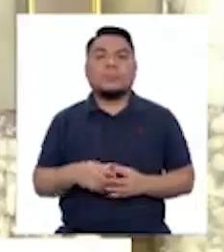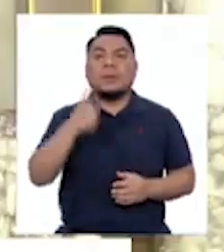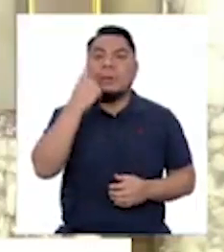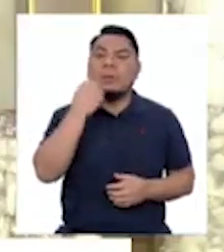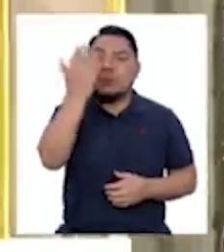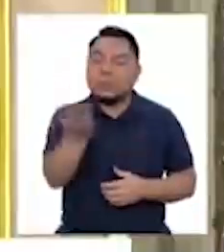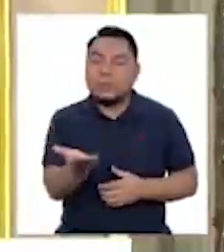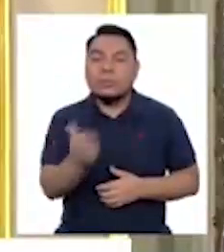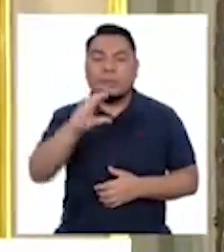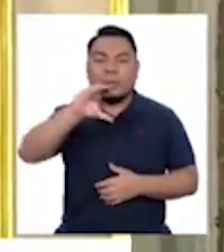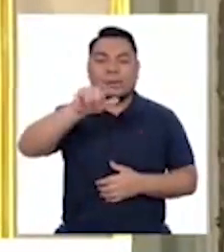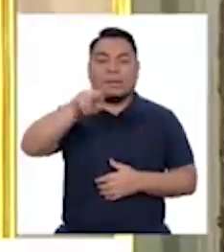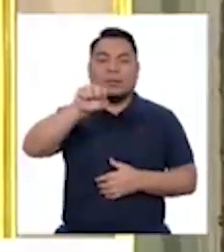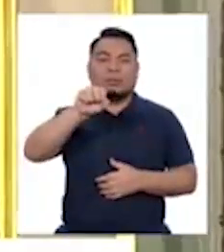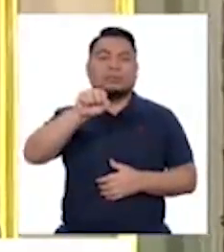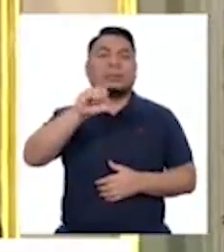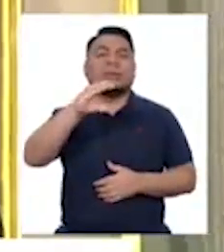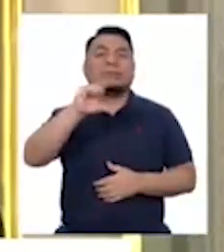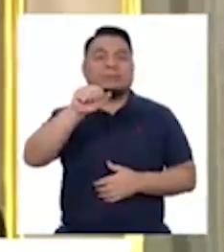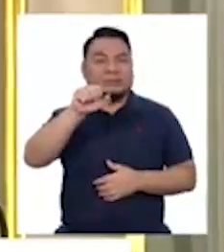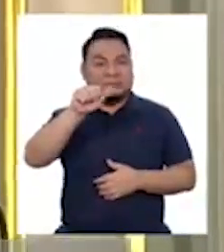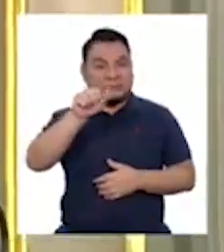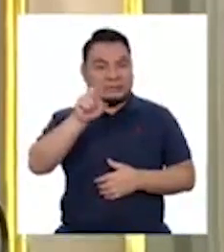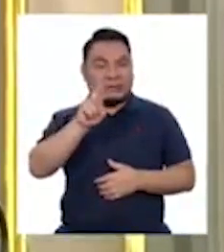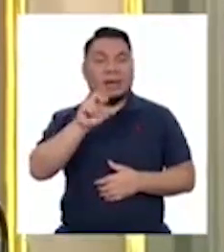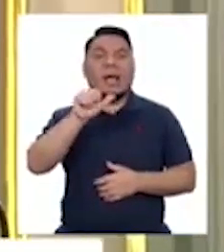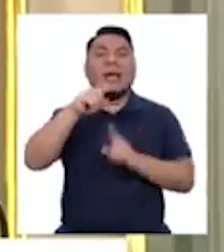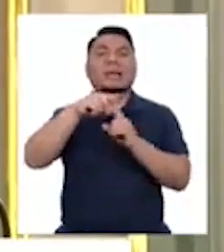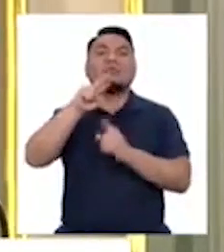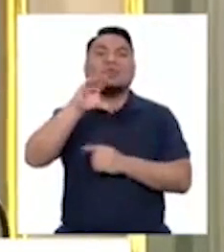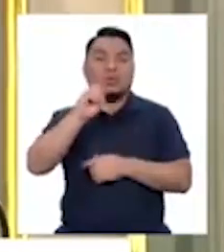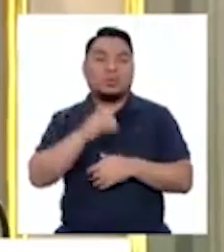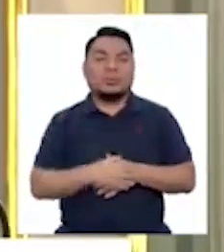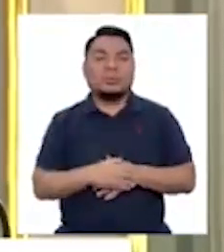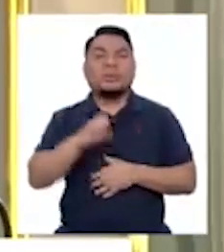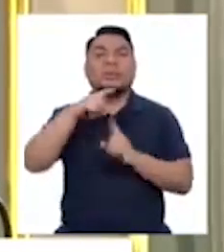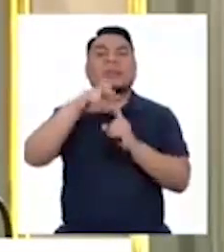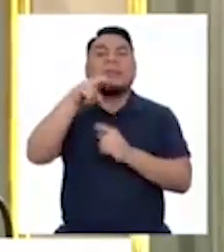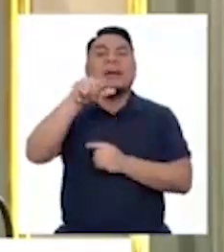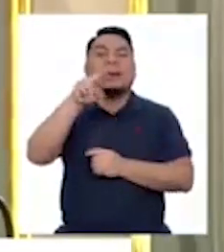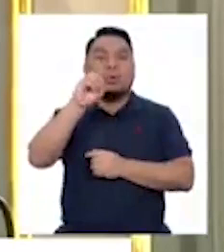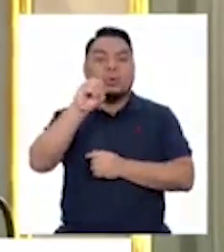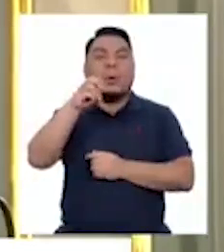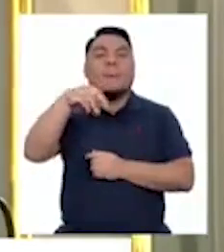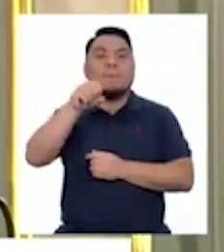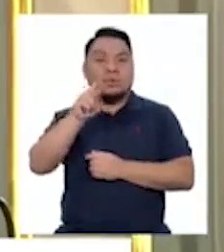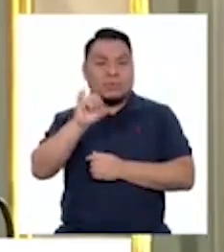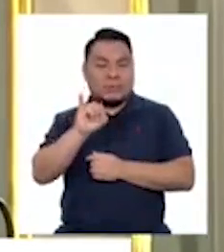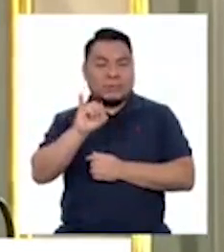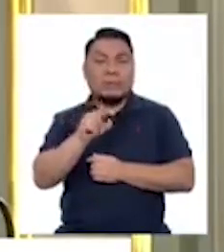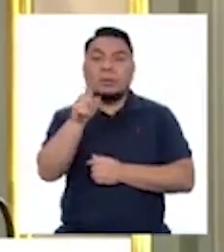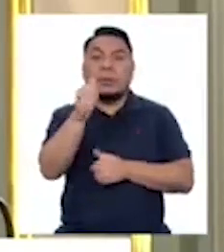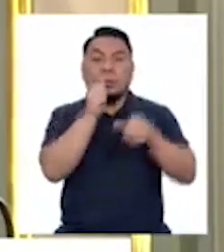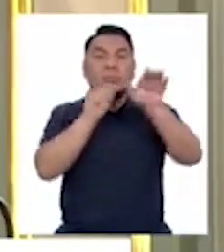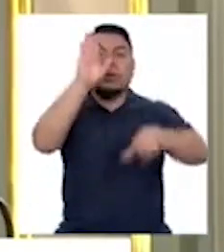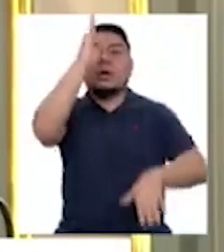Ciudadano Carlos César Arturo Estremadoiro Mori, juráis